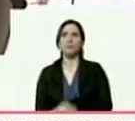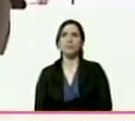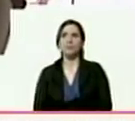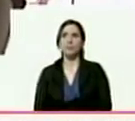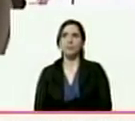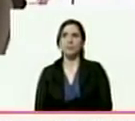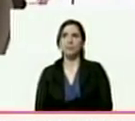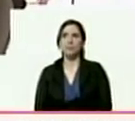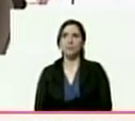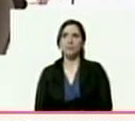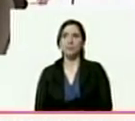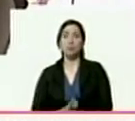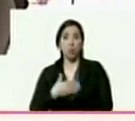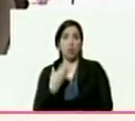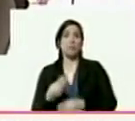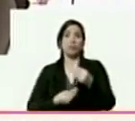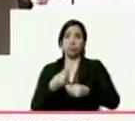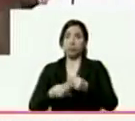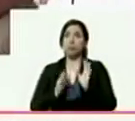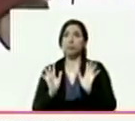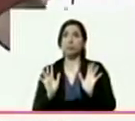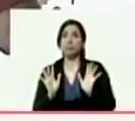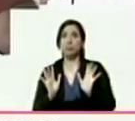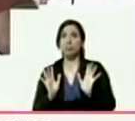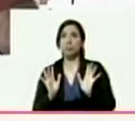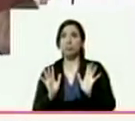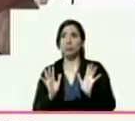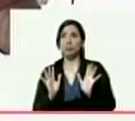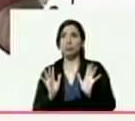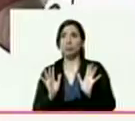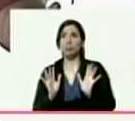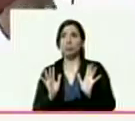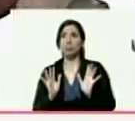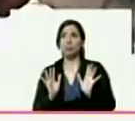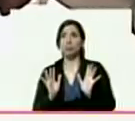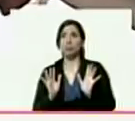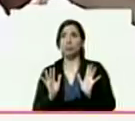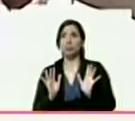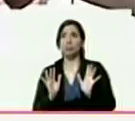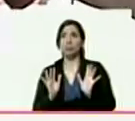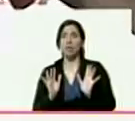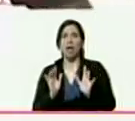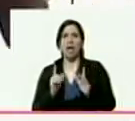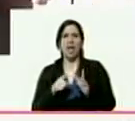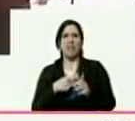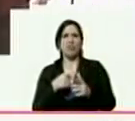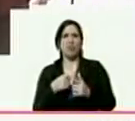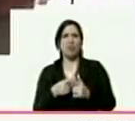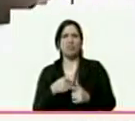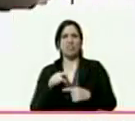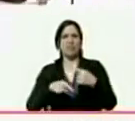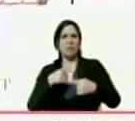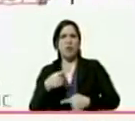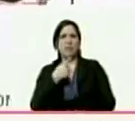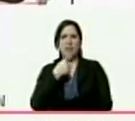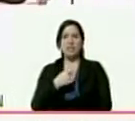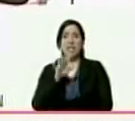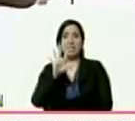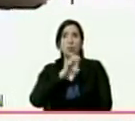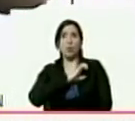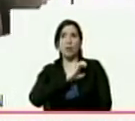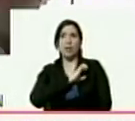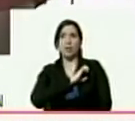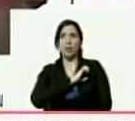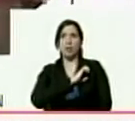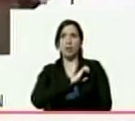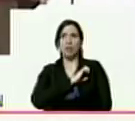Pueden haberlo hecho. Y ahora caen en esto, ¿no? Recuerda que decían el 5 de enero,